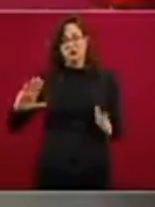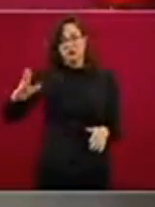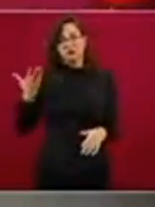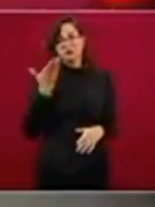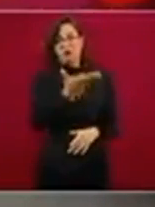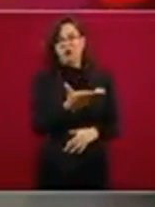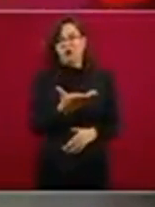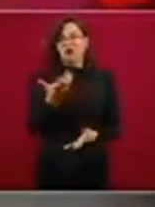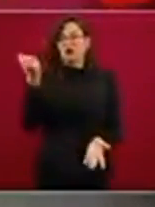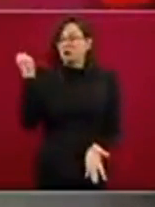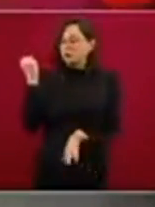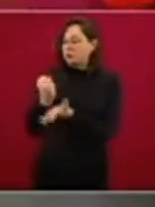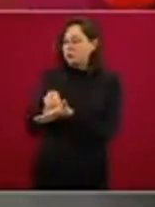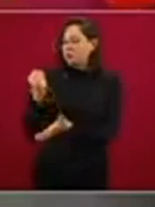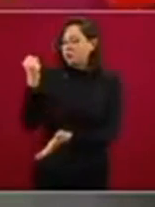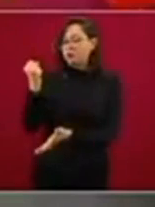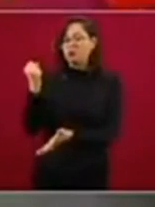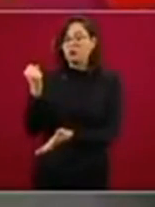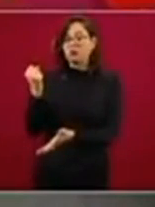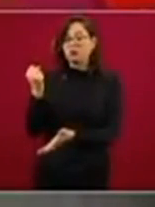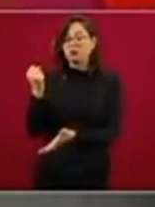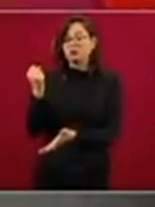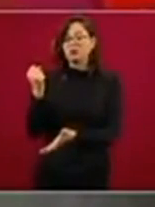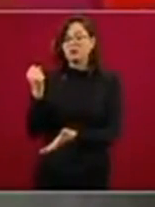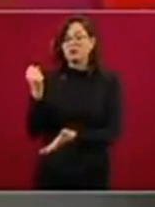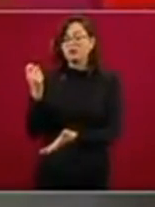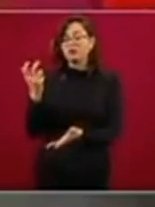solicitud en el caso de que